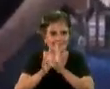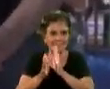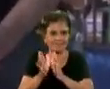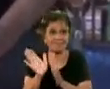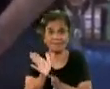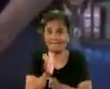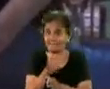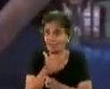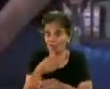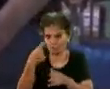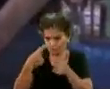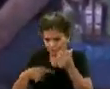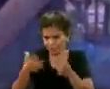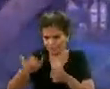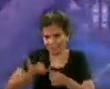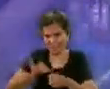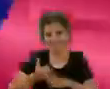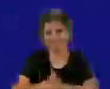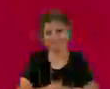todo.